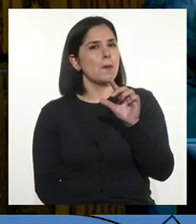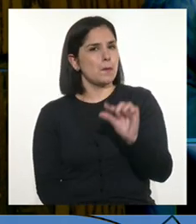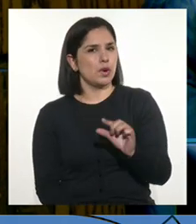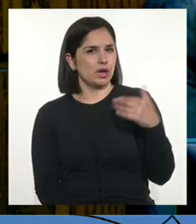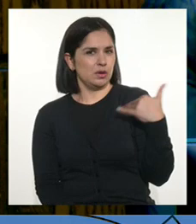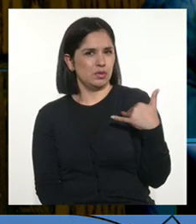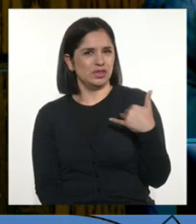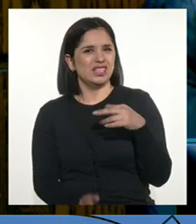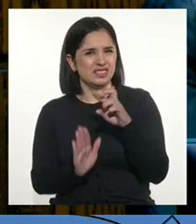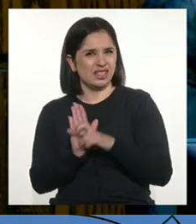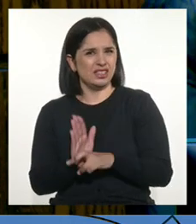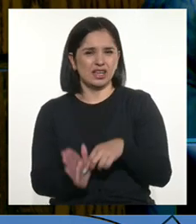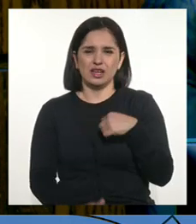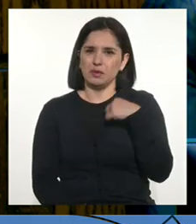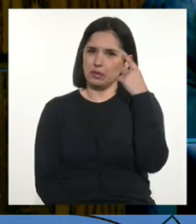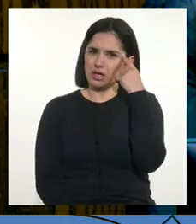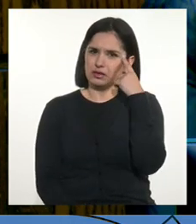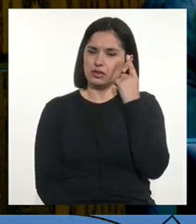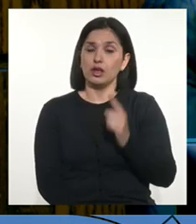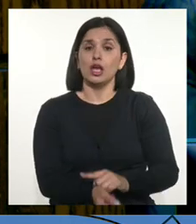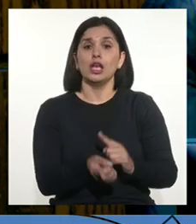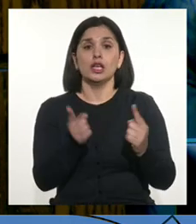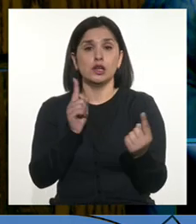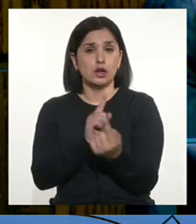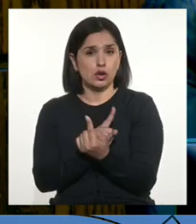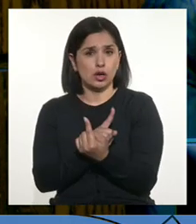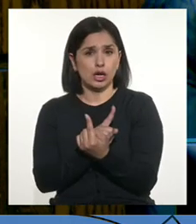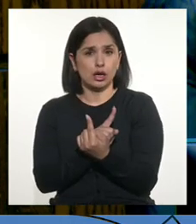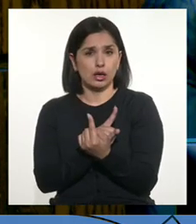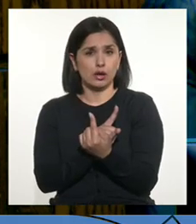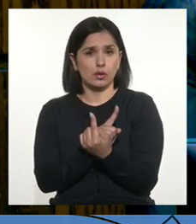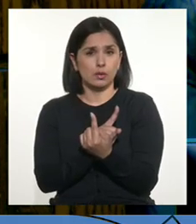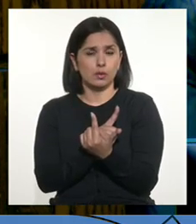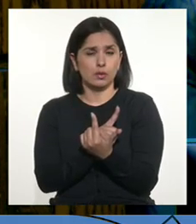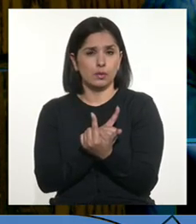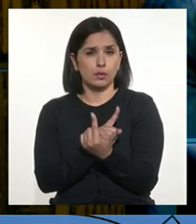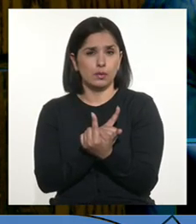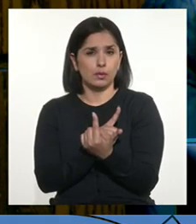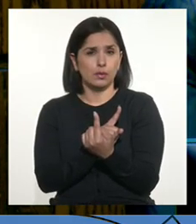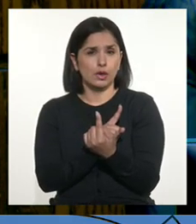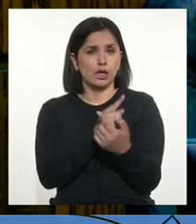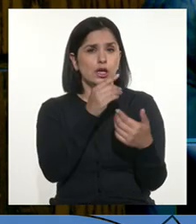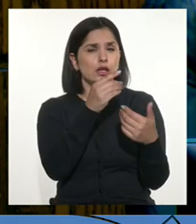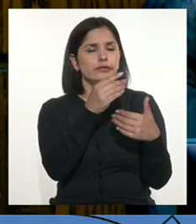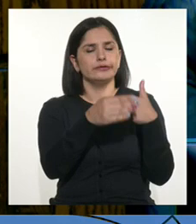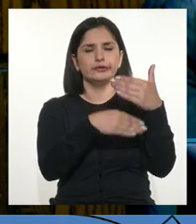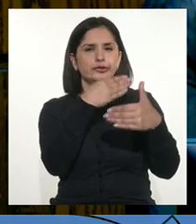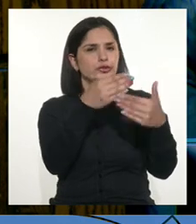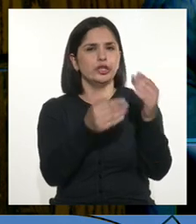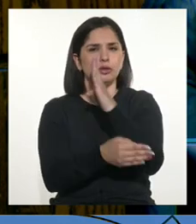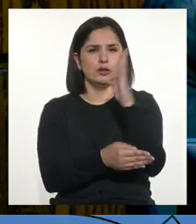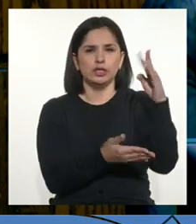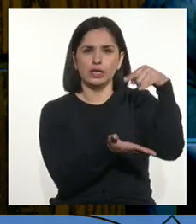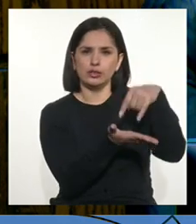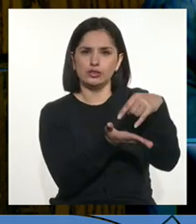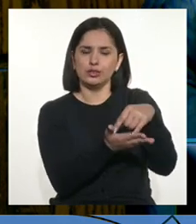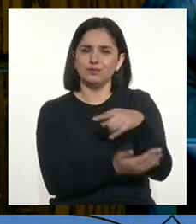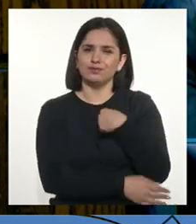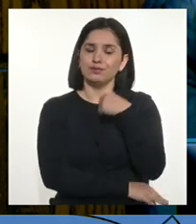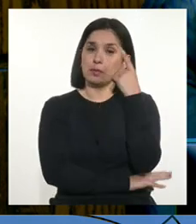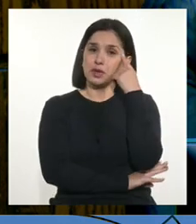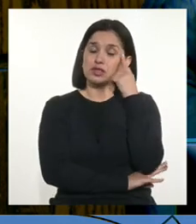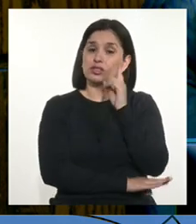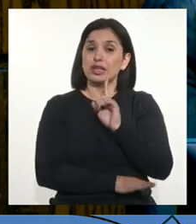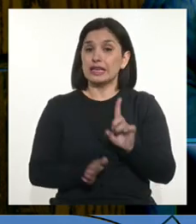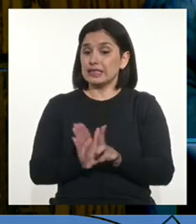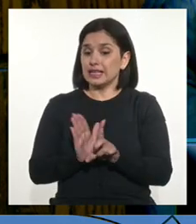da esta ley y en los cambios en la ley de arroz delante de biblioteca del congreso me hacen pensar que